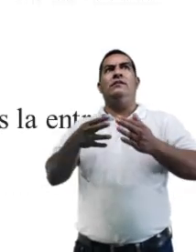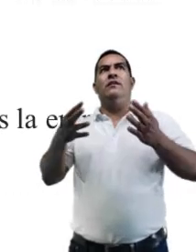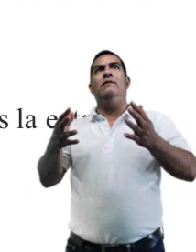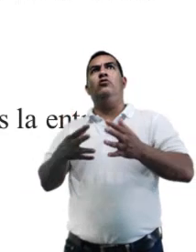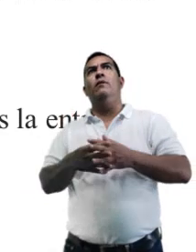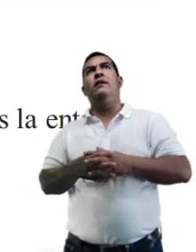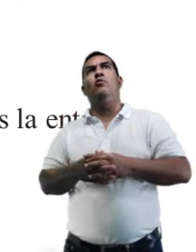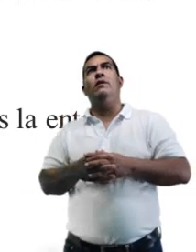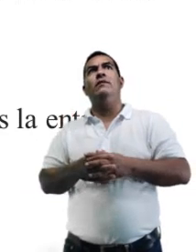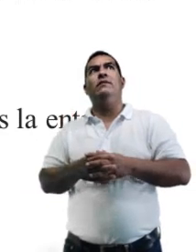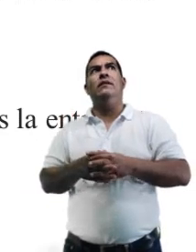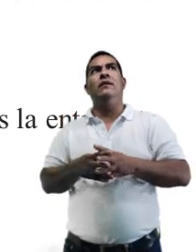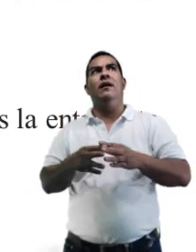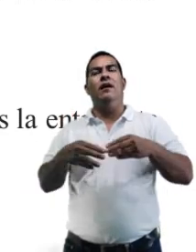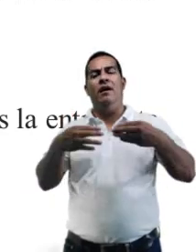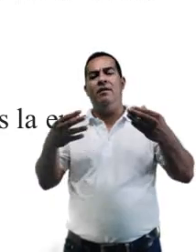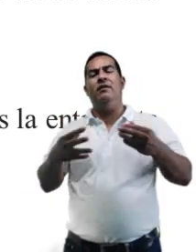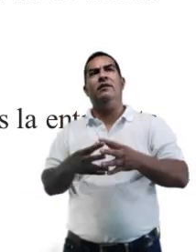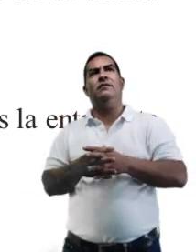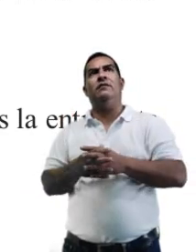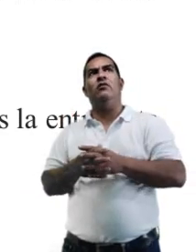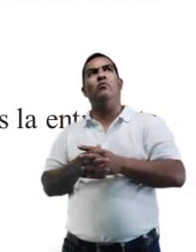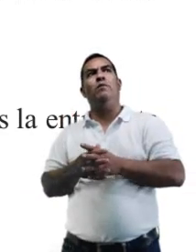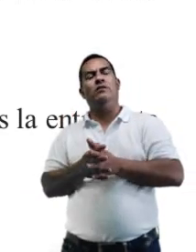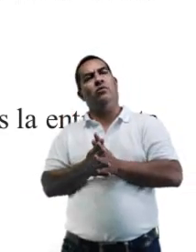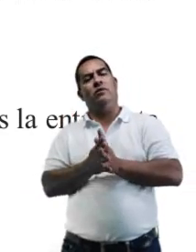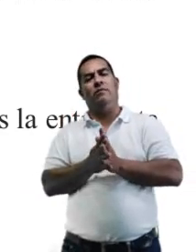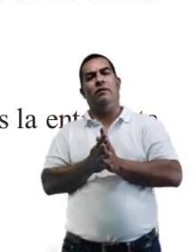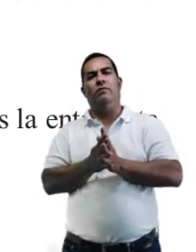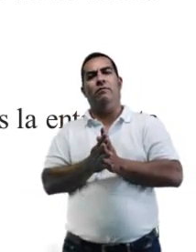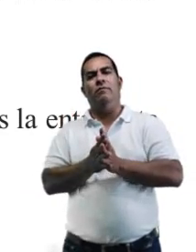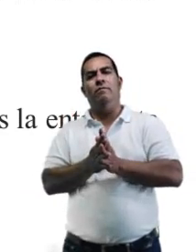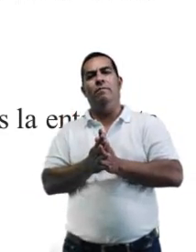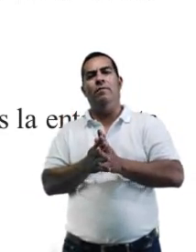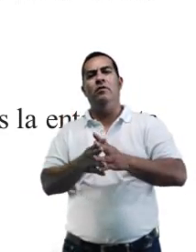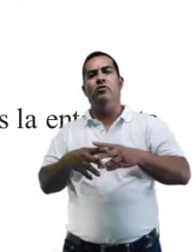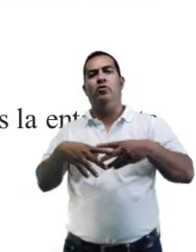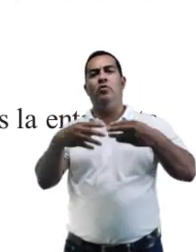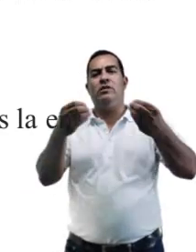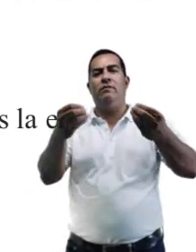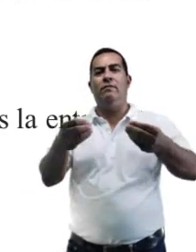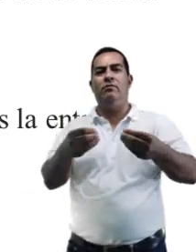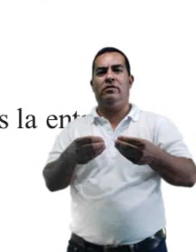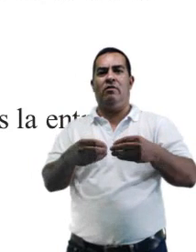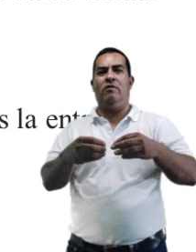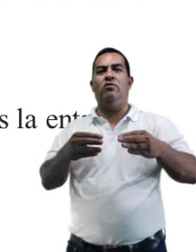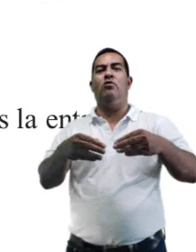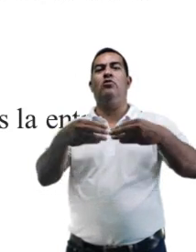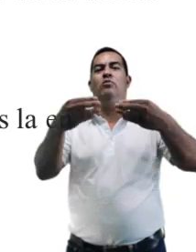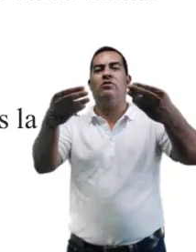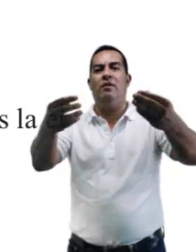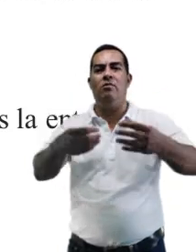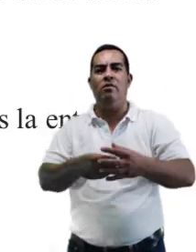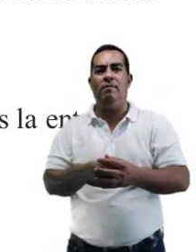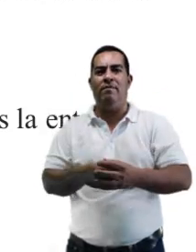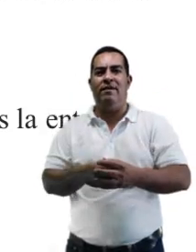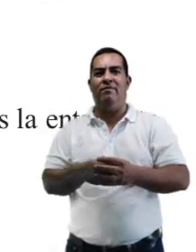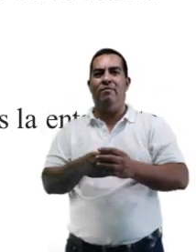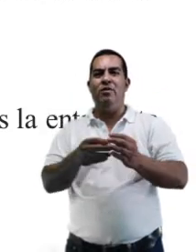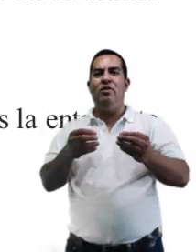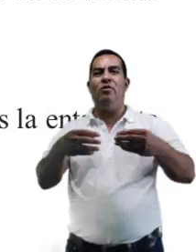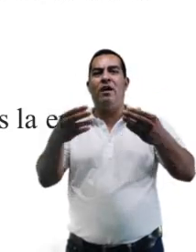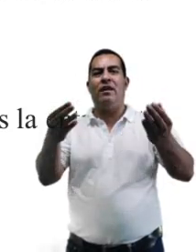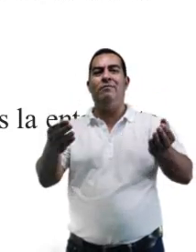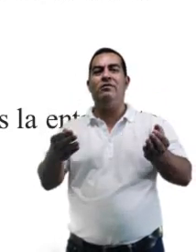Lo que se debe tomar en cuenta antes de aceptar un puesto de trabajo. Todos sabemos que cuando nosotros buscamos un